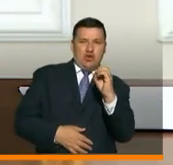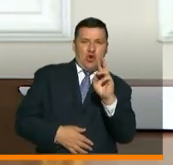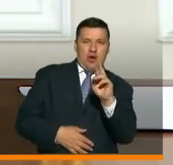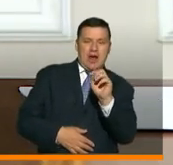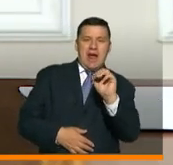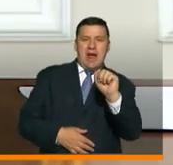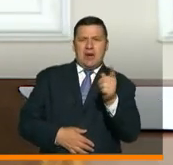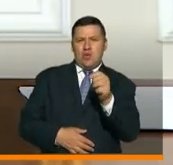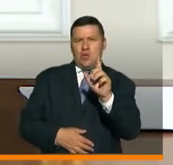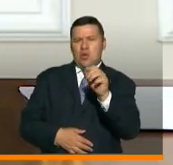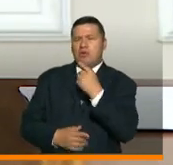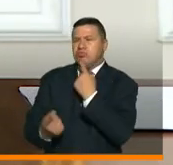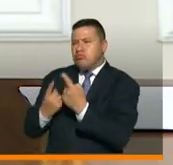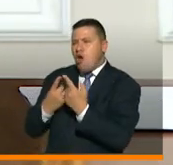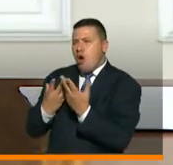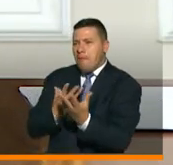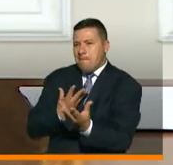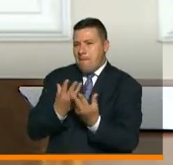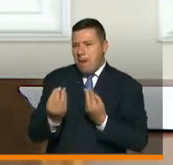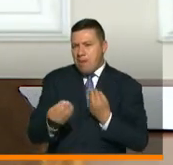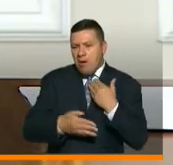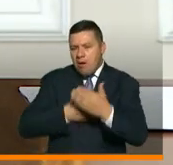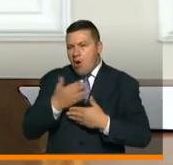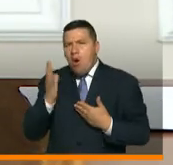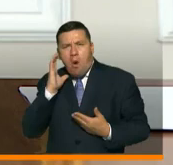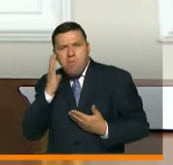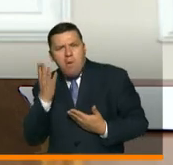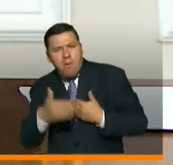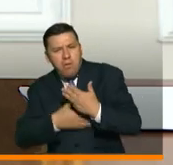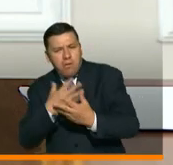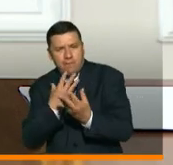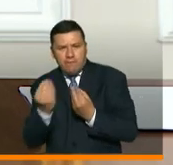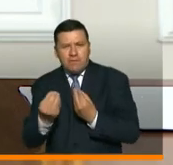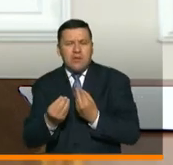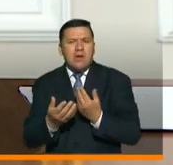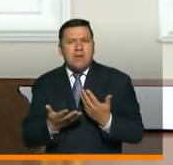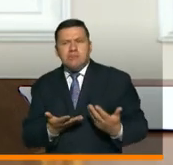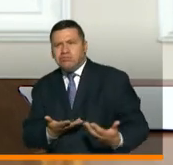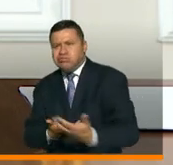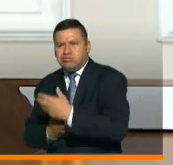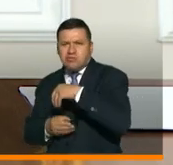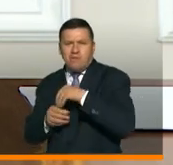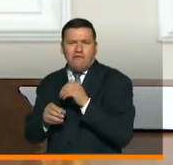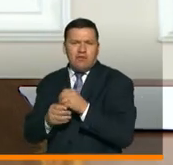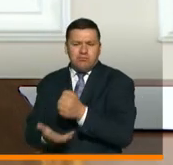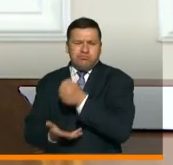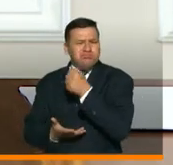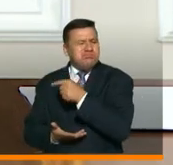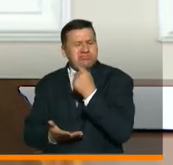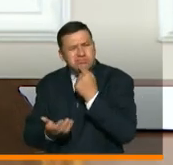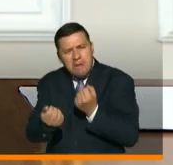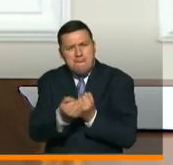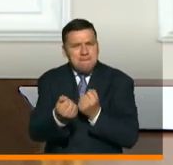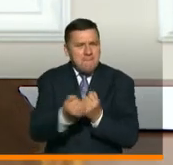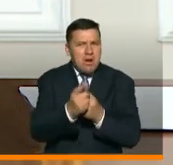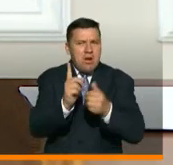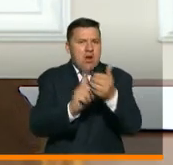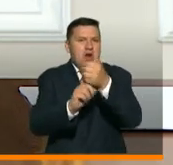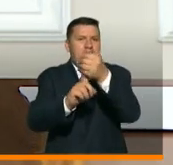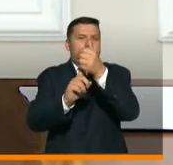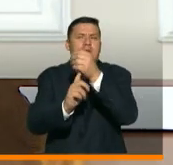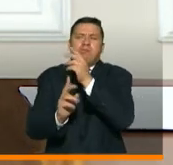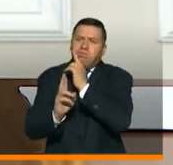solamente sobre cómo avanza la alternancia, cómo está desarrollándose también el Fondo de Solidaridad Educativa y cuáles han sido los principales logros